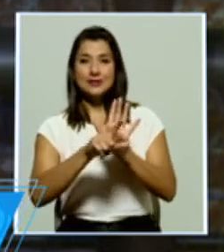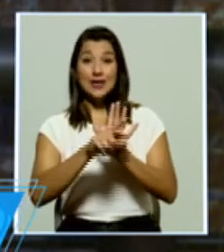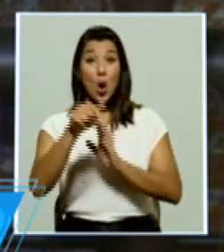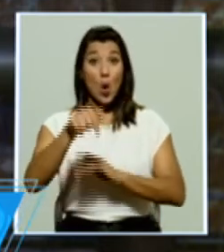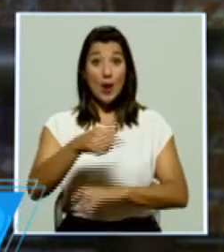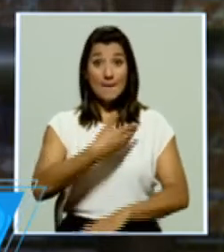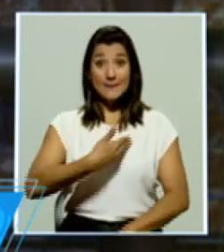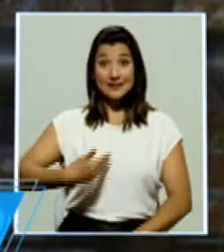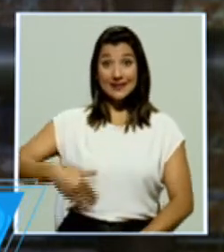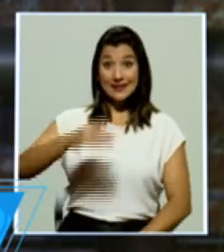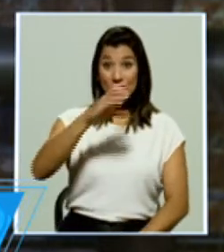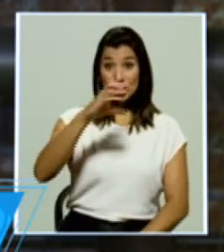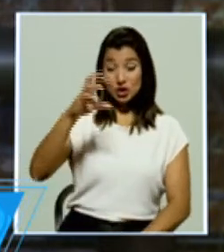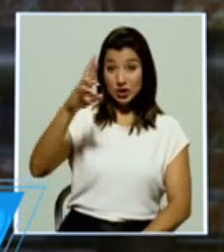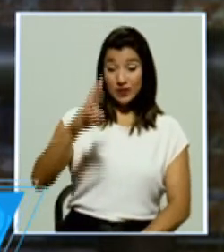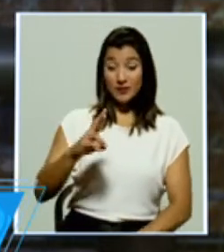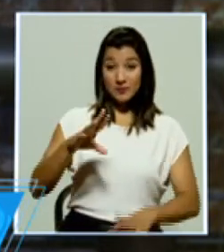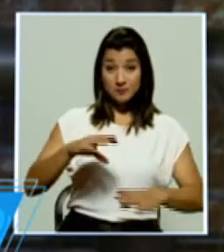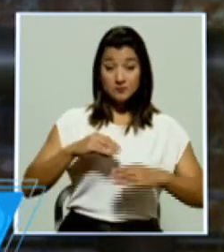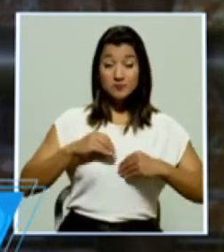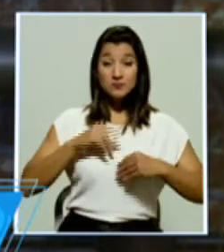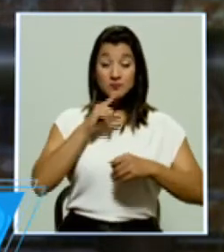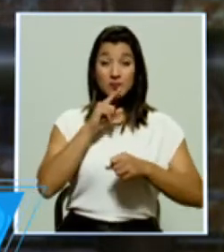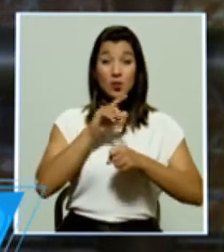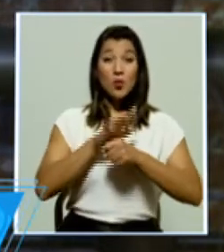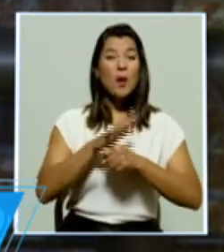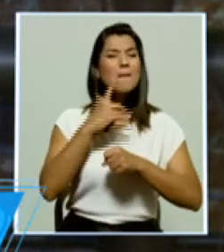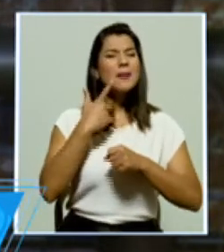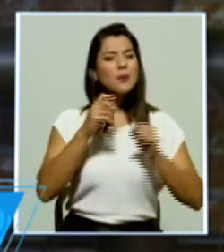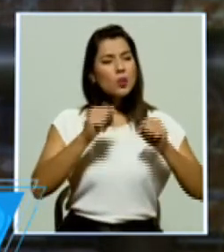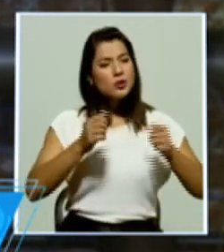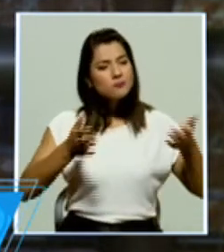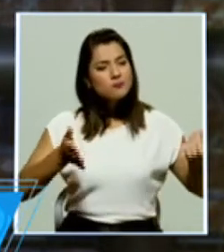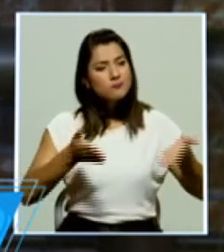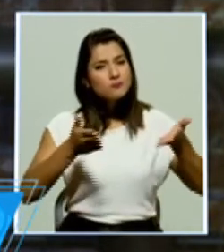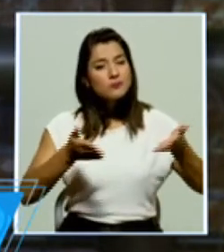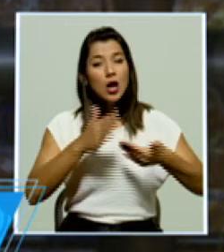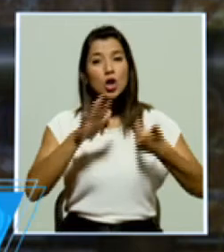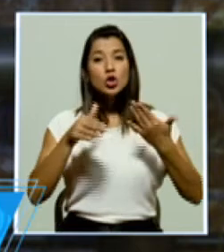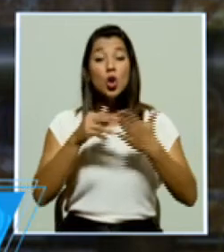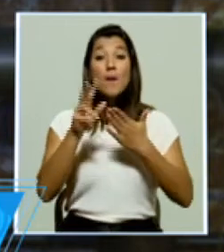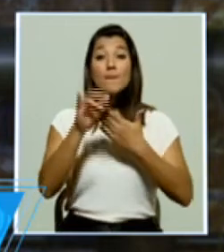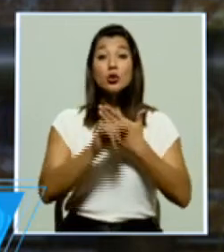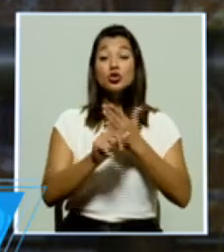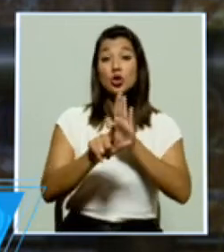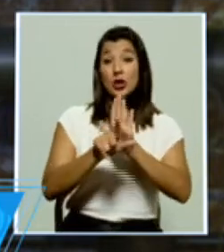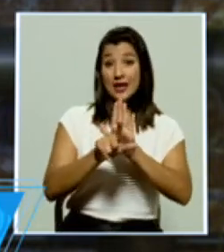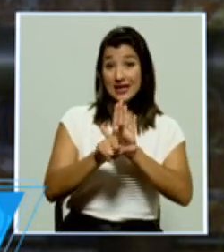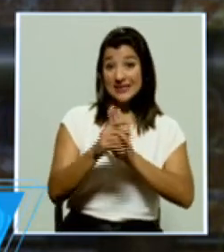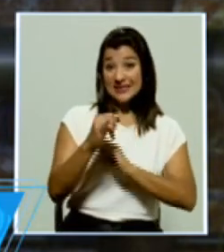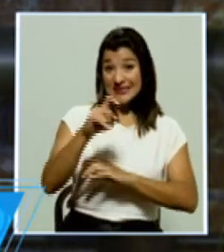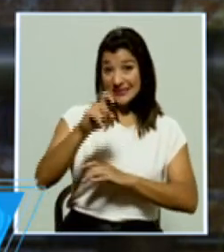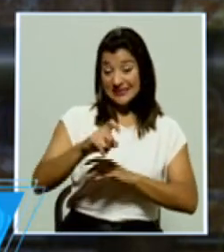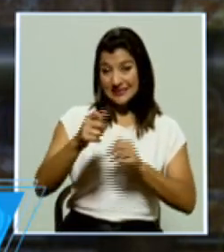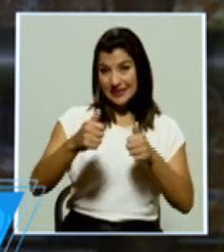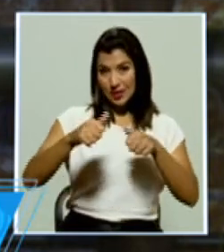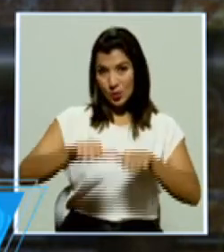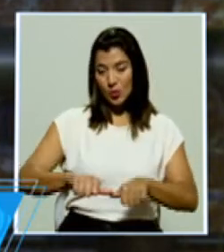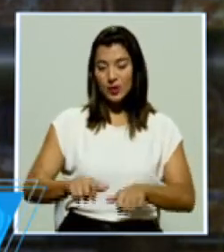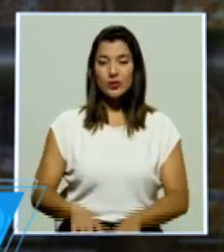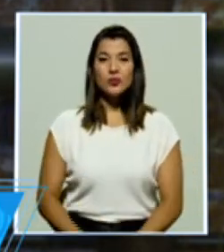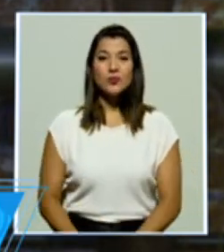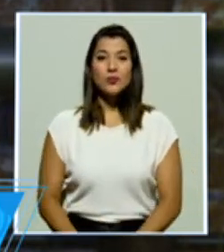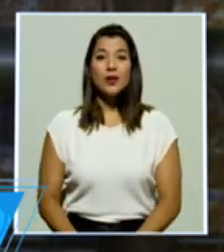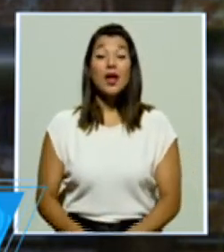comprometió a impulsar y a llevar adelante todos los proyectos de ley que requieran estos acuerdos.